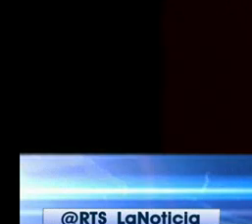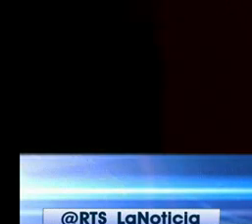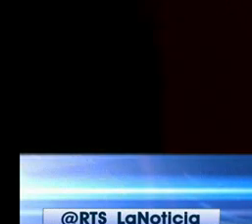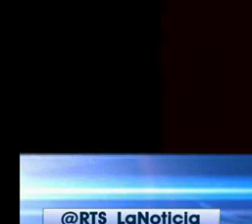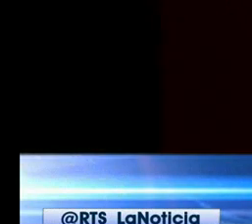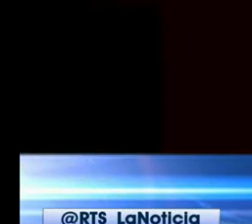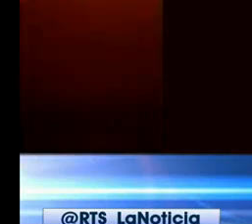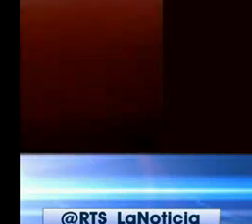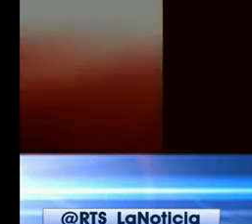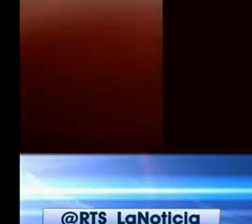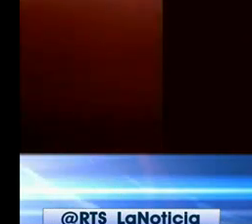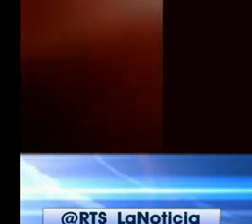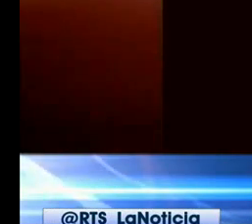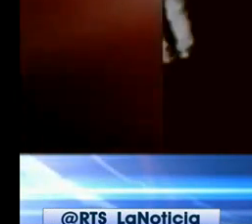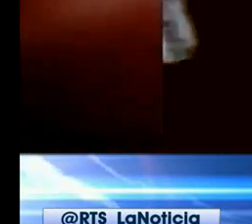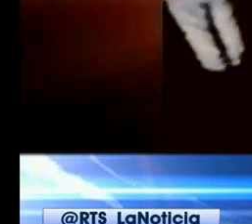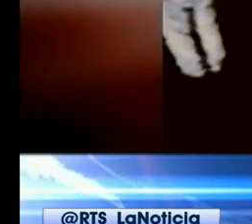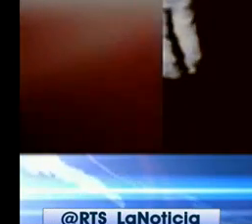salir del vehículo.